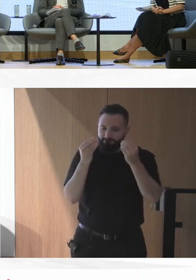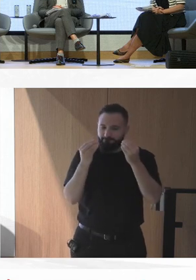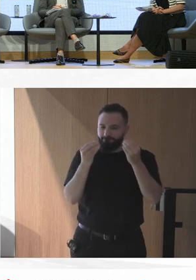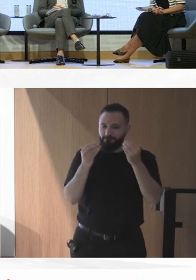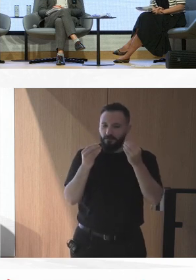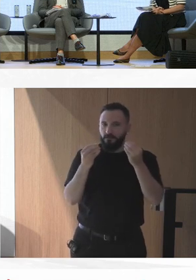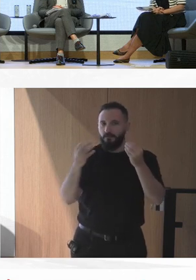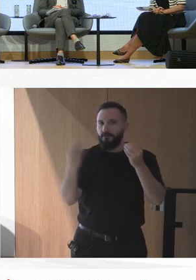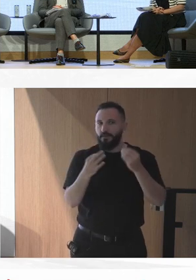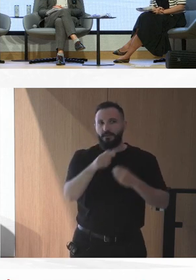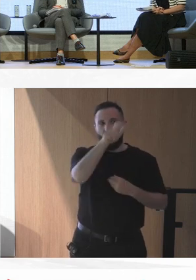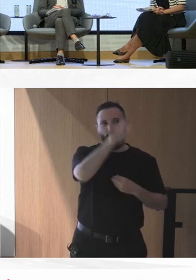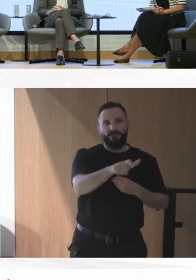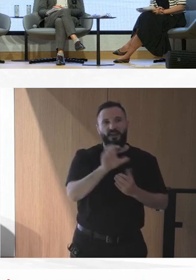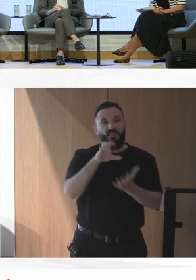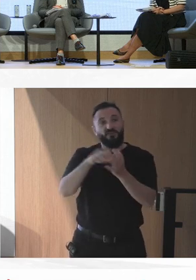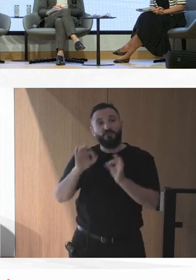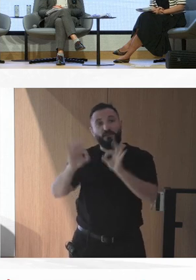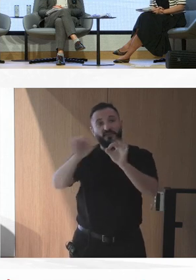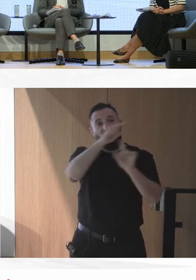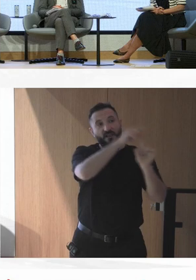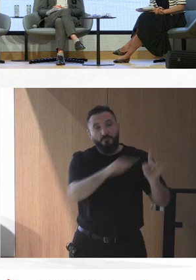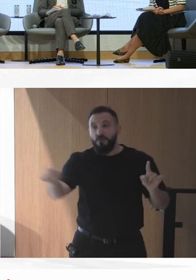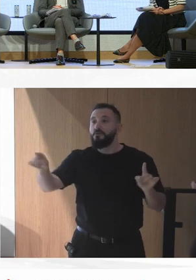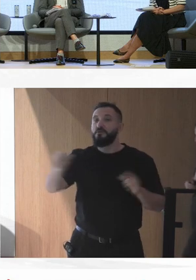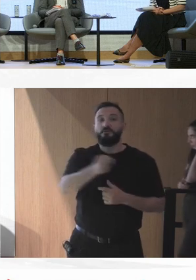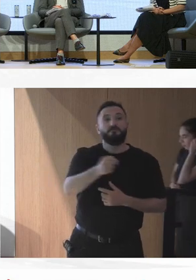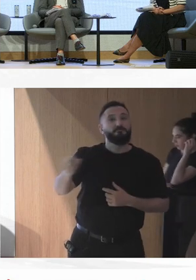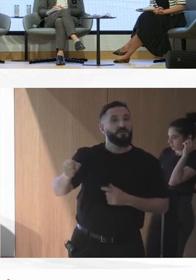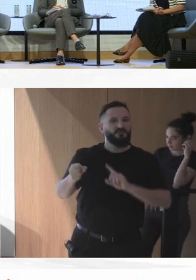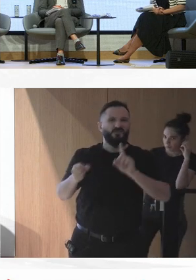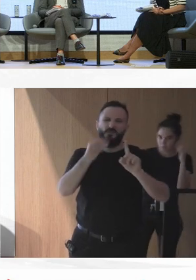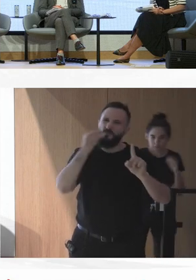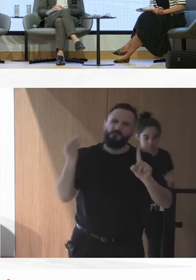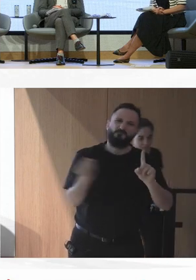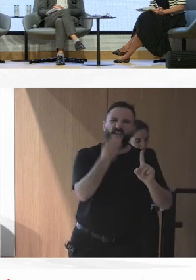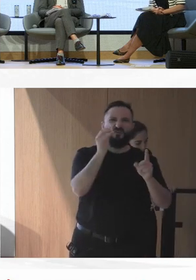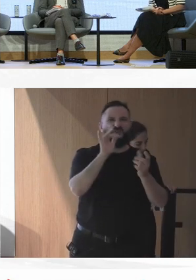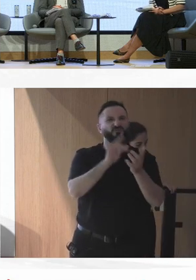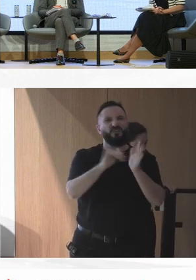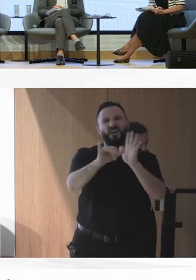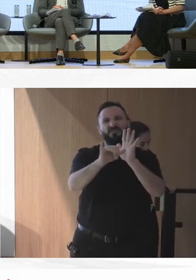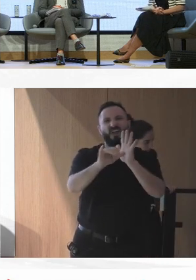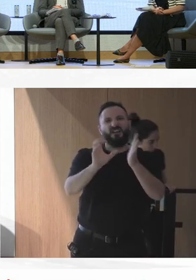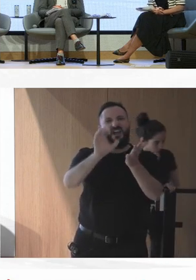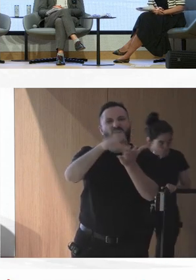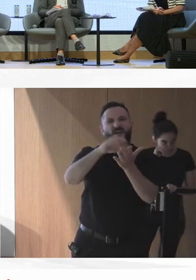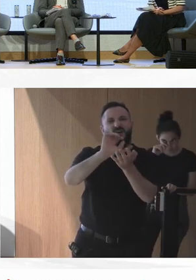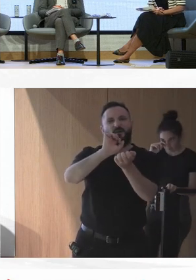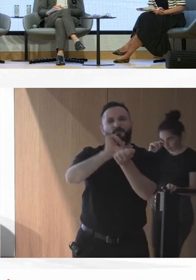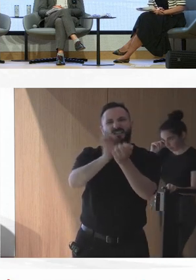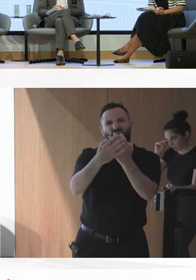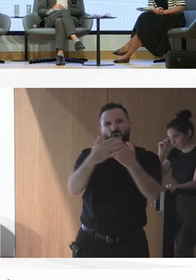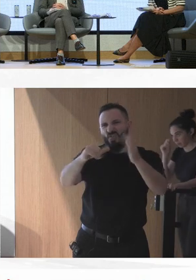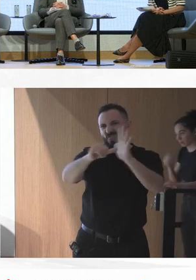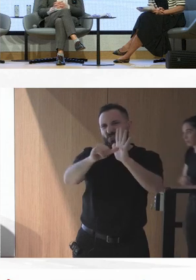de mandar a una persona a un centro especial a cientos de kilómetros de su casa, pues es mejor enviarla a una prisión ordinaria más cercana,